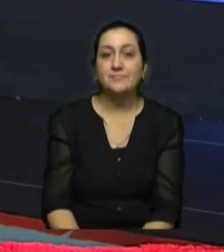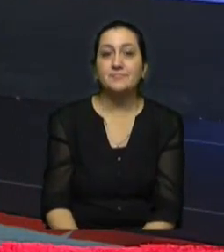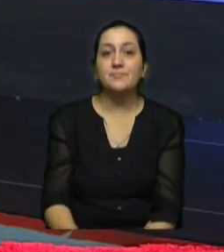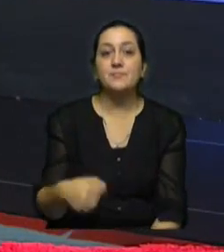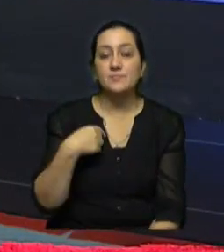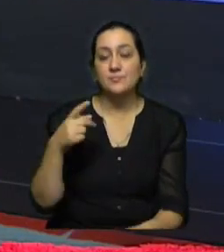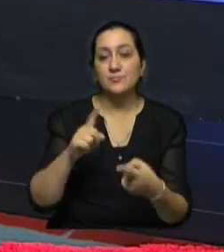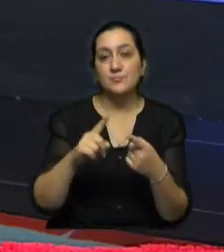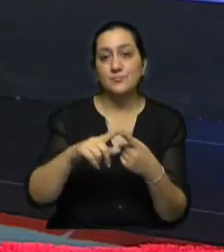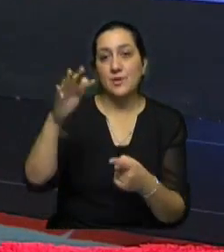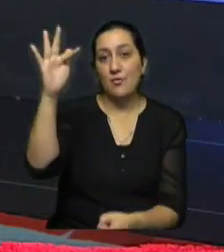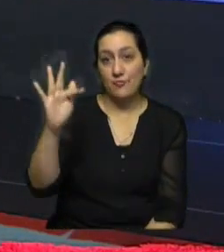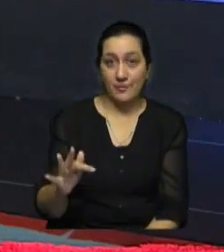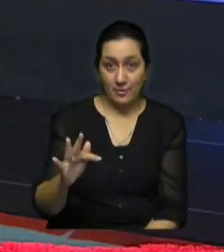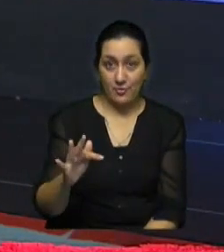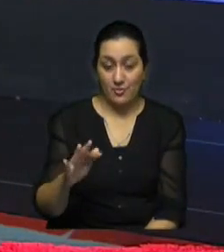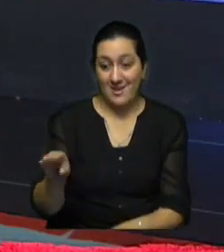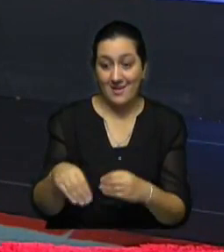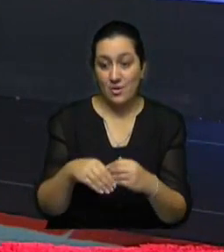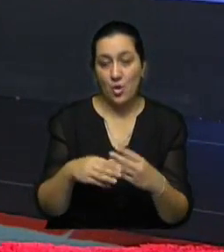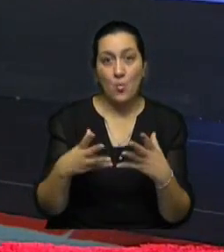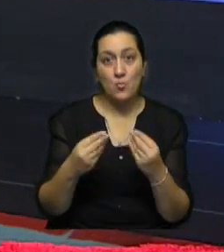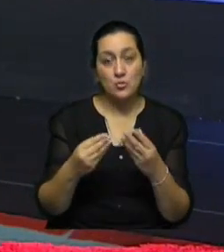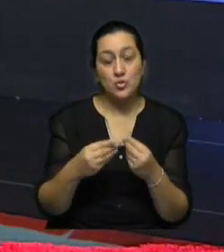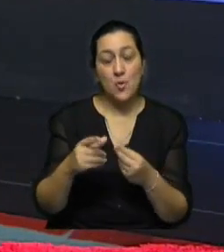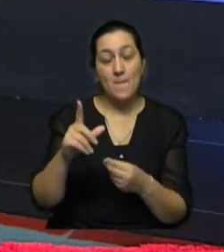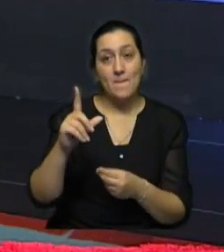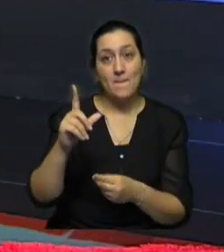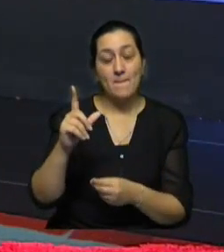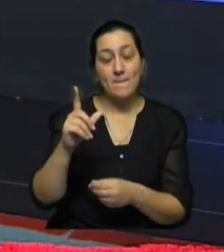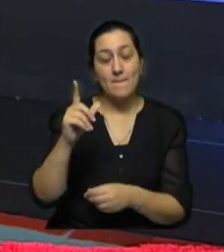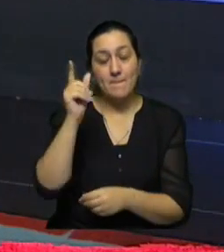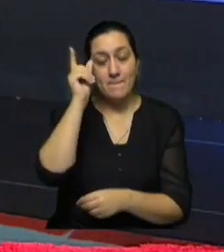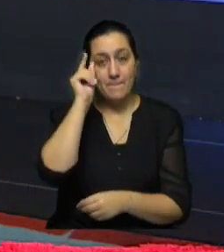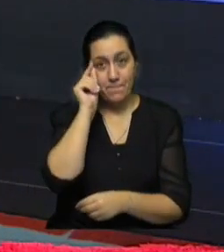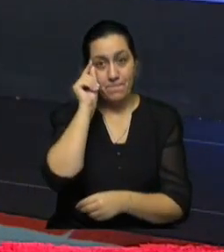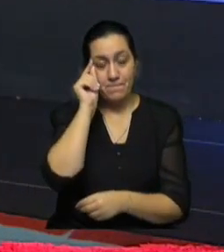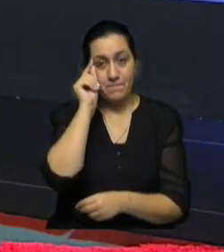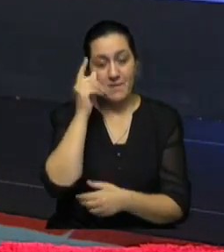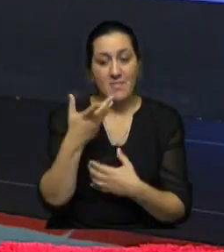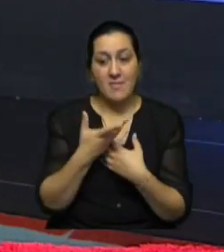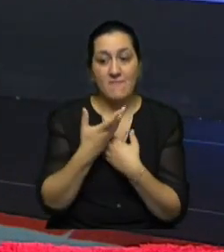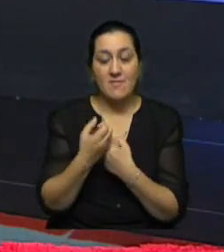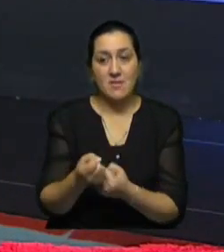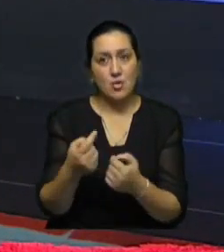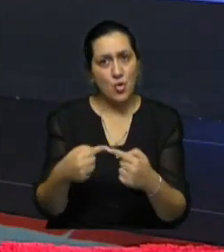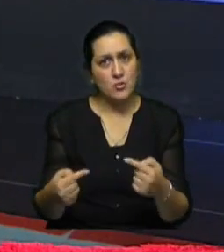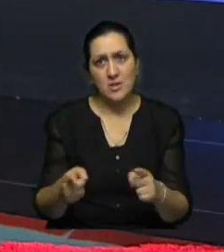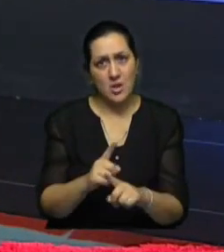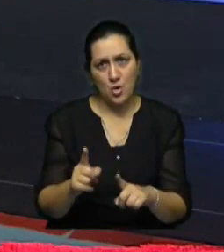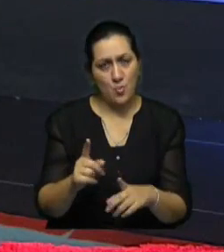de acuerdo con Fito Galí. Y agrego que muchos son pobres de pensamiento y en discursos para defender lo